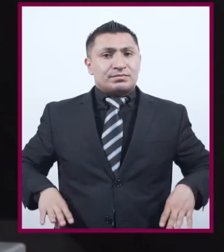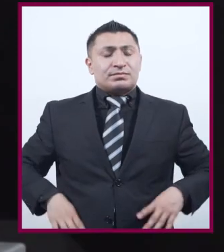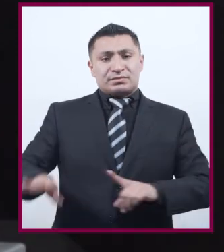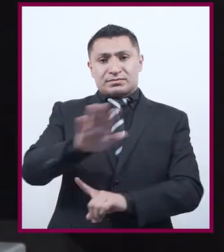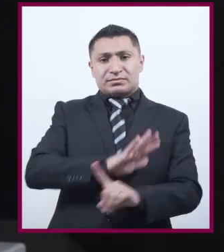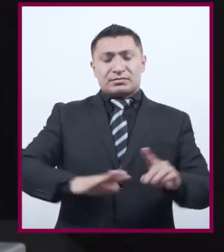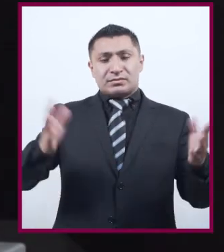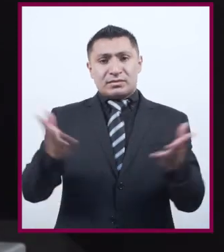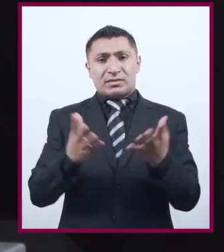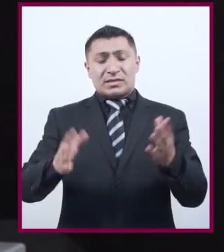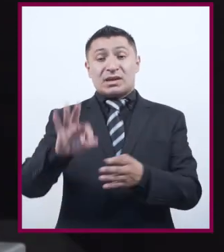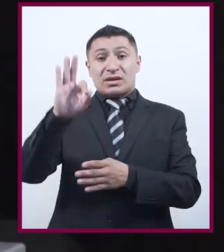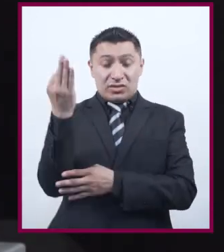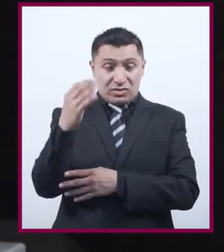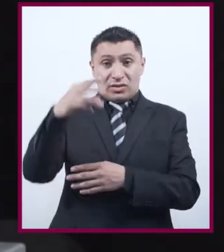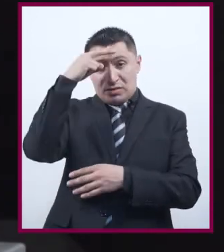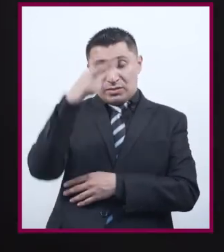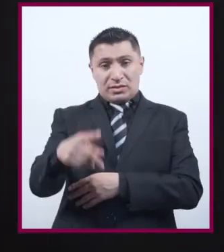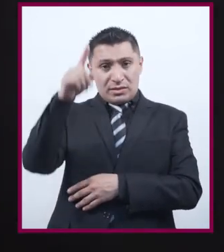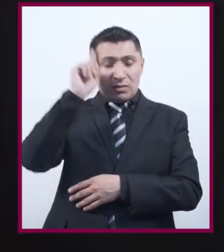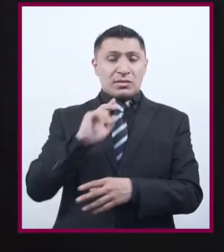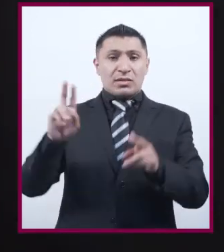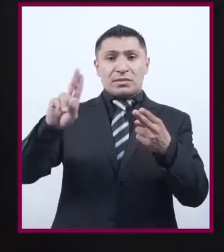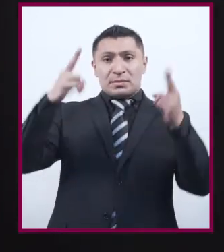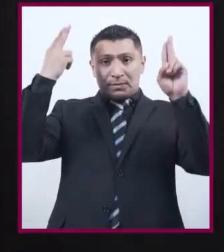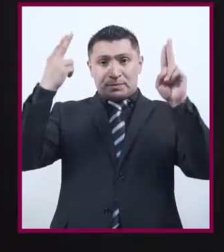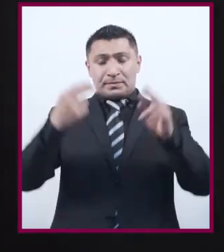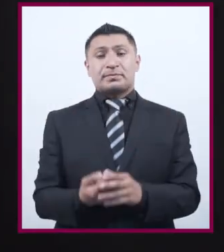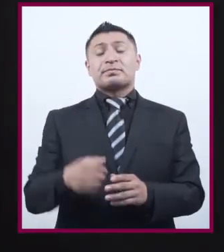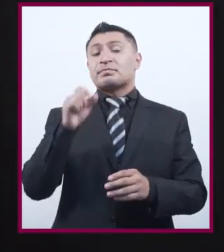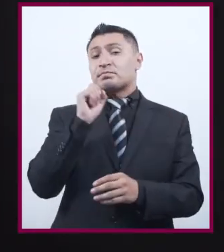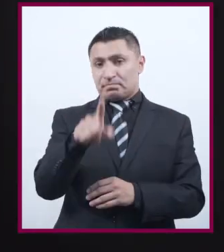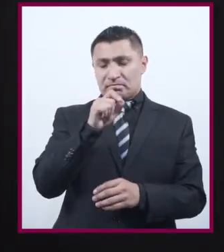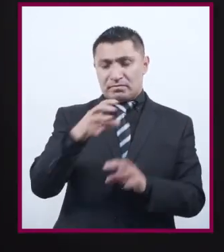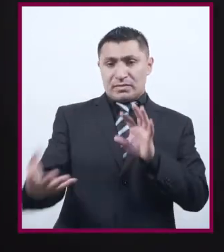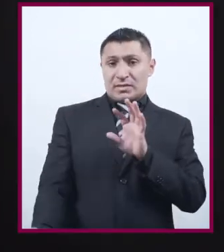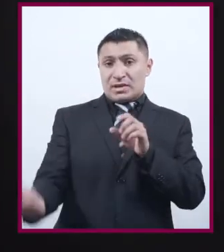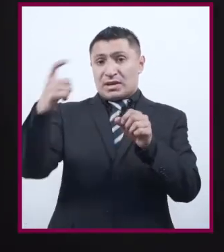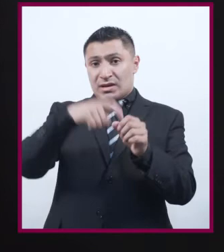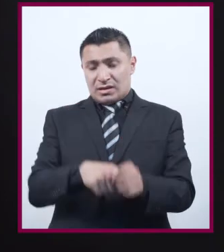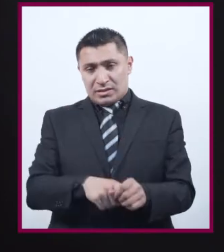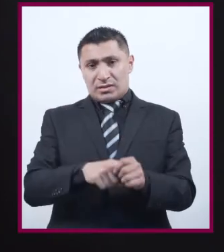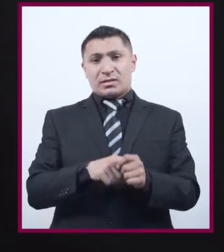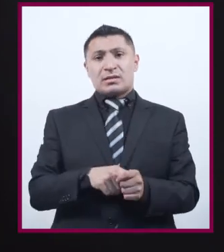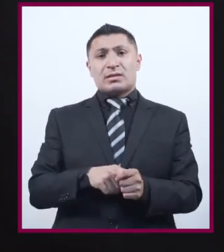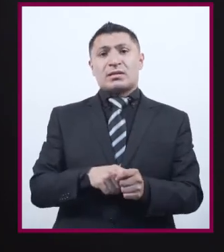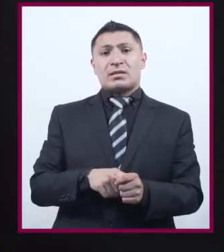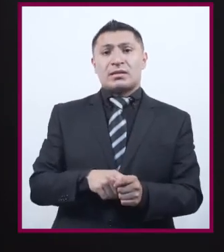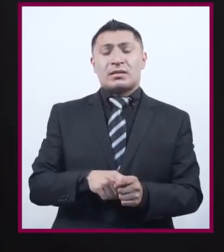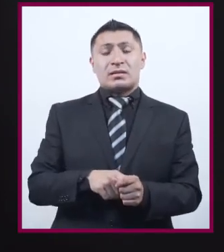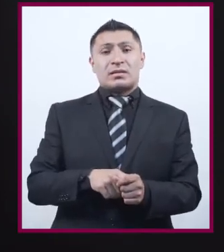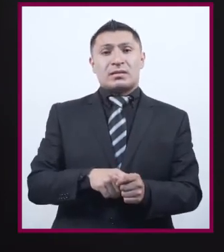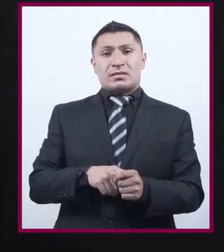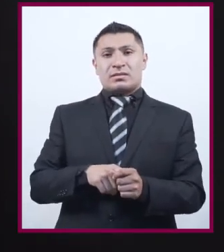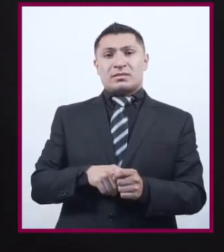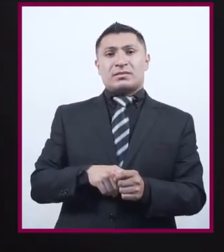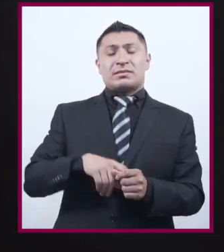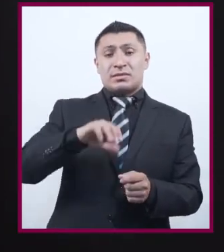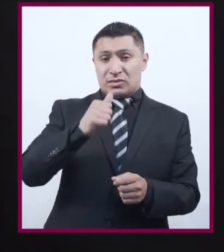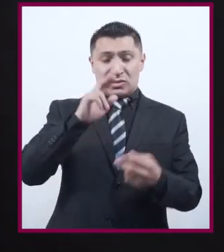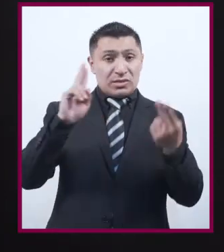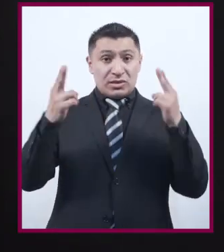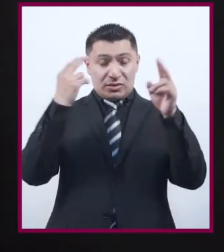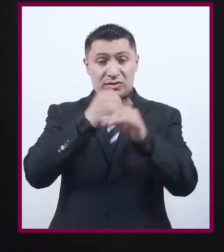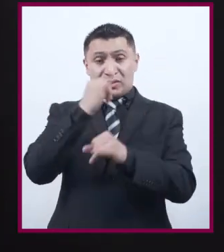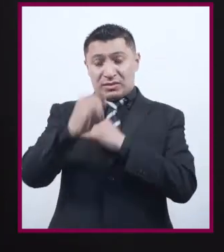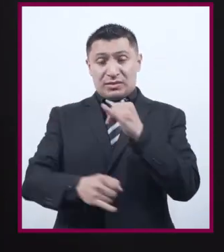la Federación Mexicana de Mujeres Universitarias, misma que se unió al Graduate Women International, la